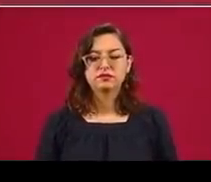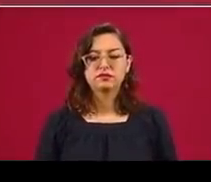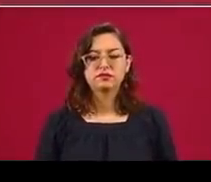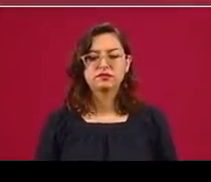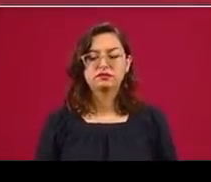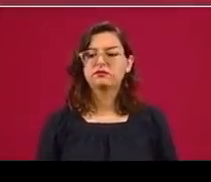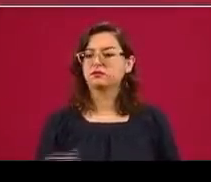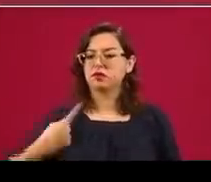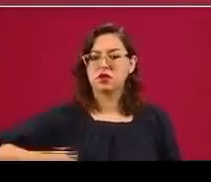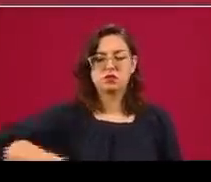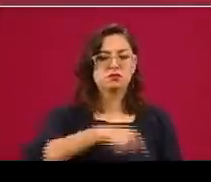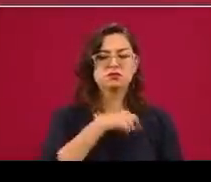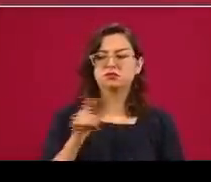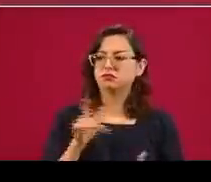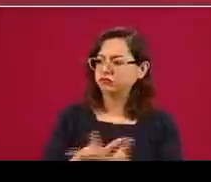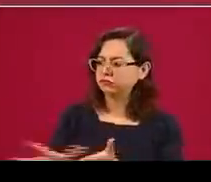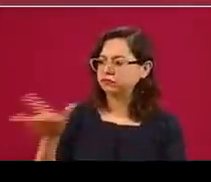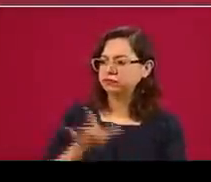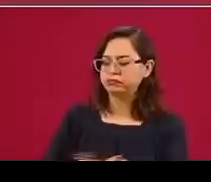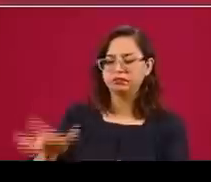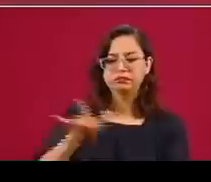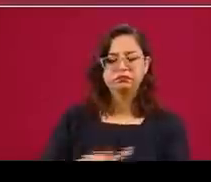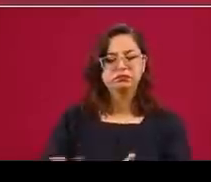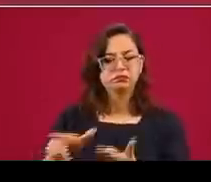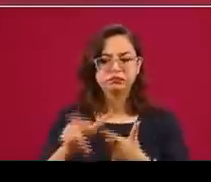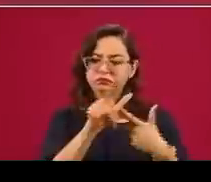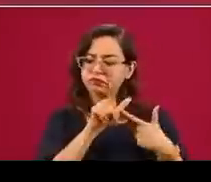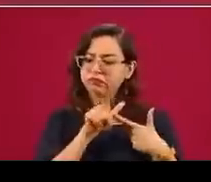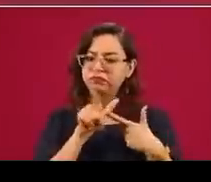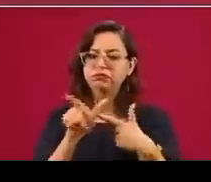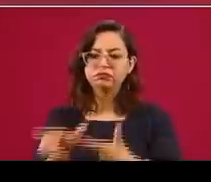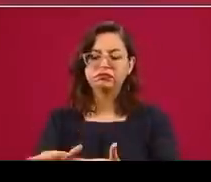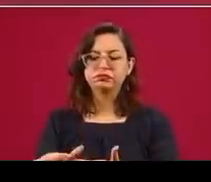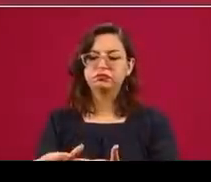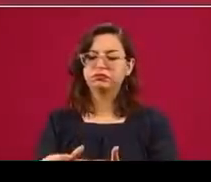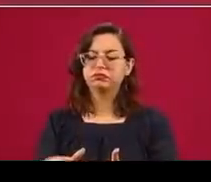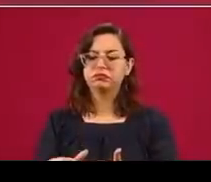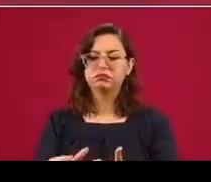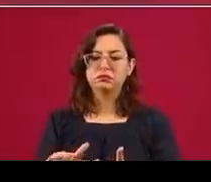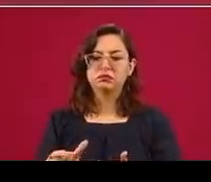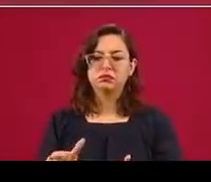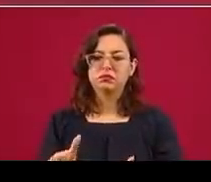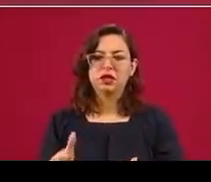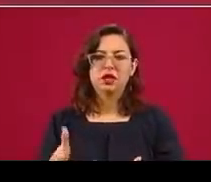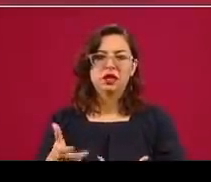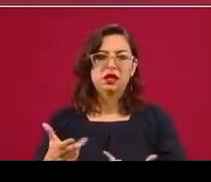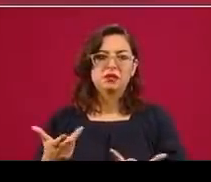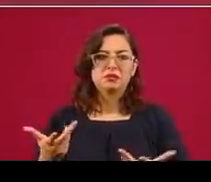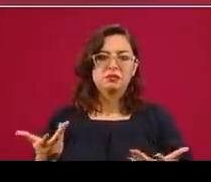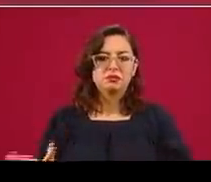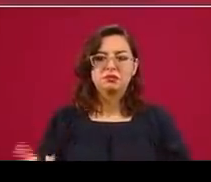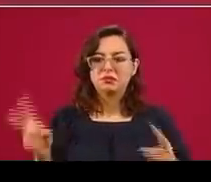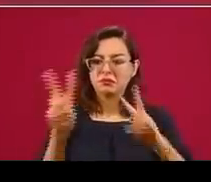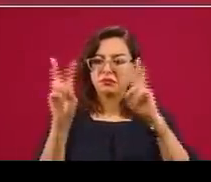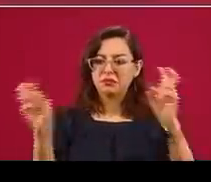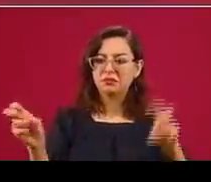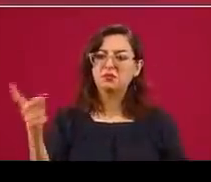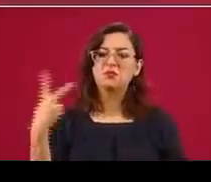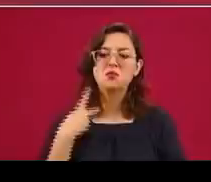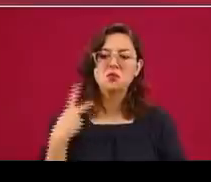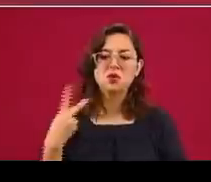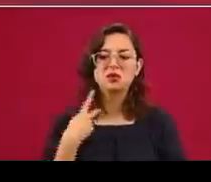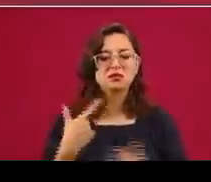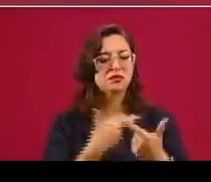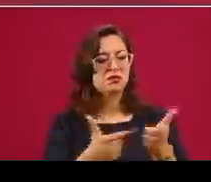seguir apoyando. ¿Sí? Esto pues no tiene que ver con cuestiones políticas,